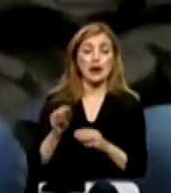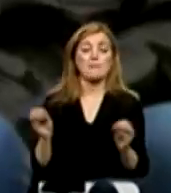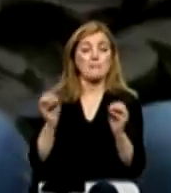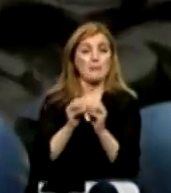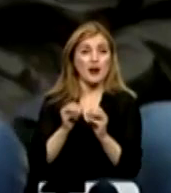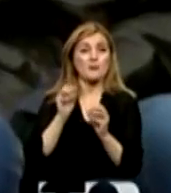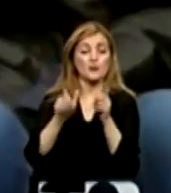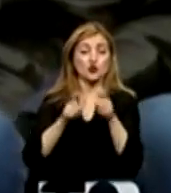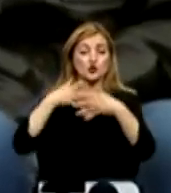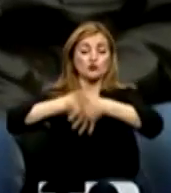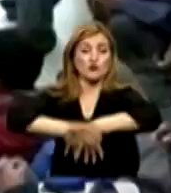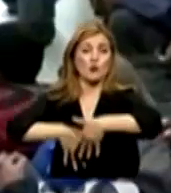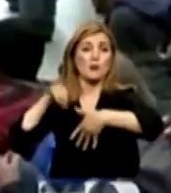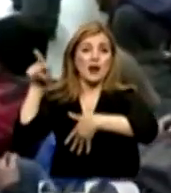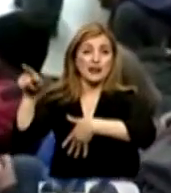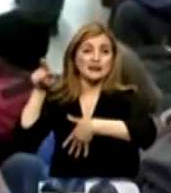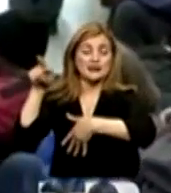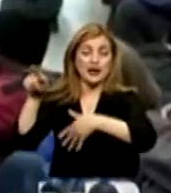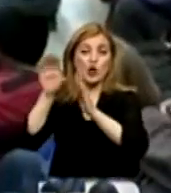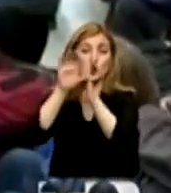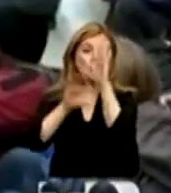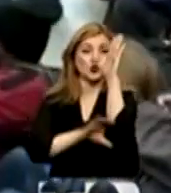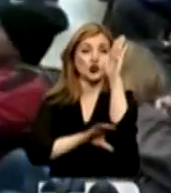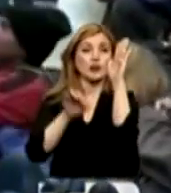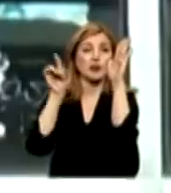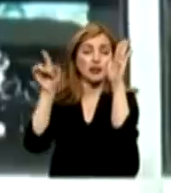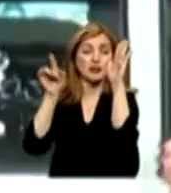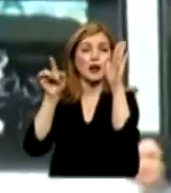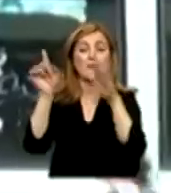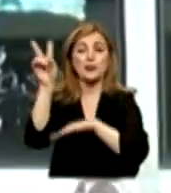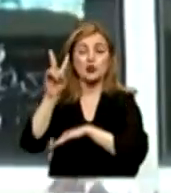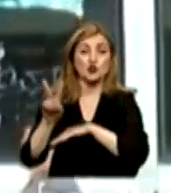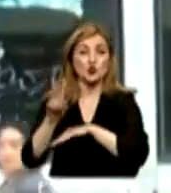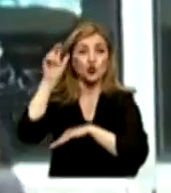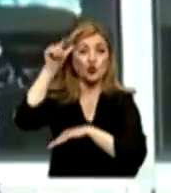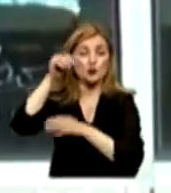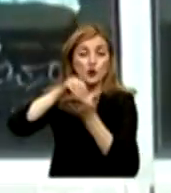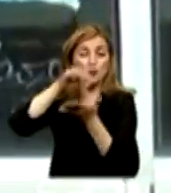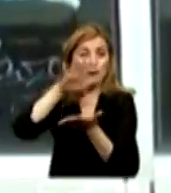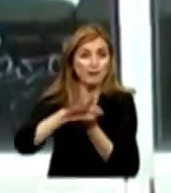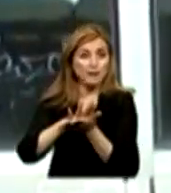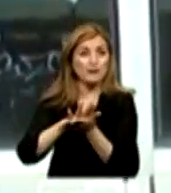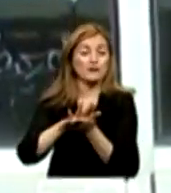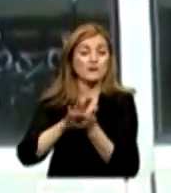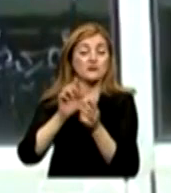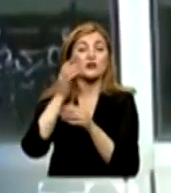ante posibles restricciones por la constituyente en su país. Porque el gobierno implementó que a partir del